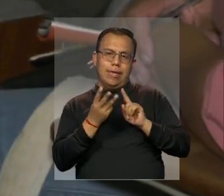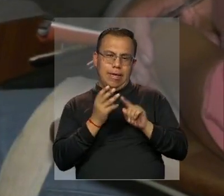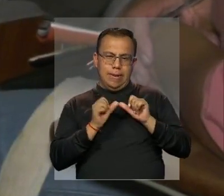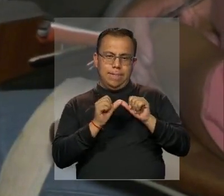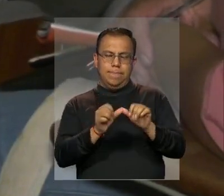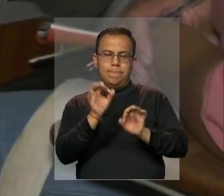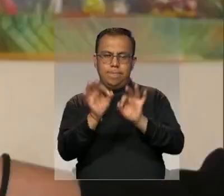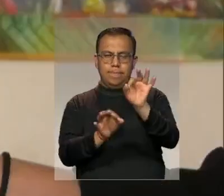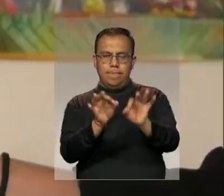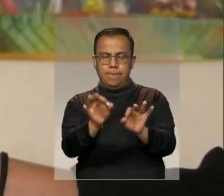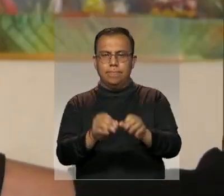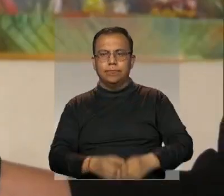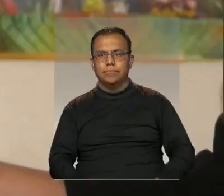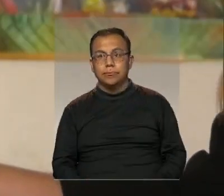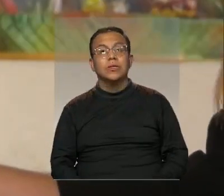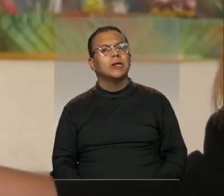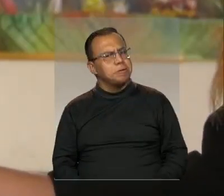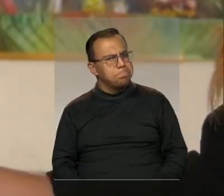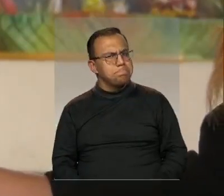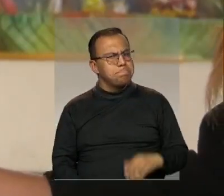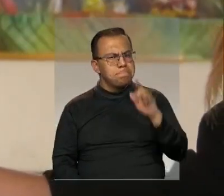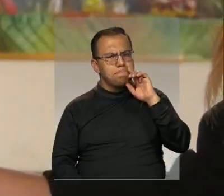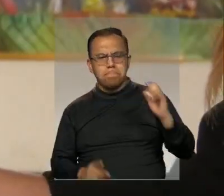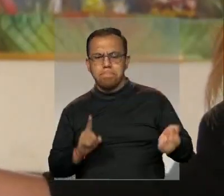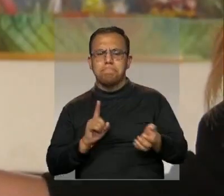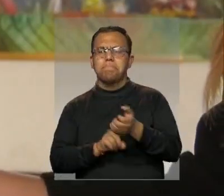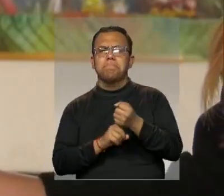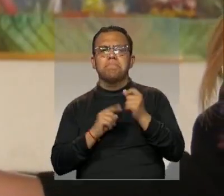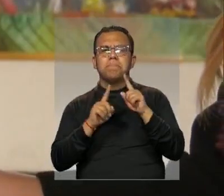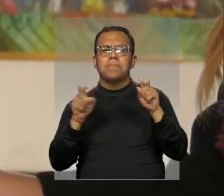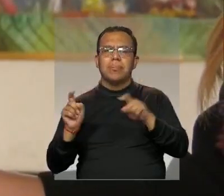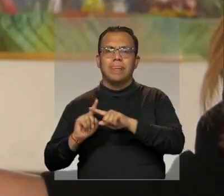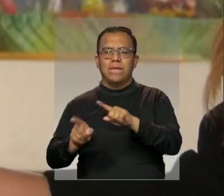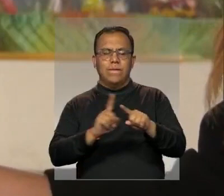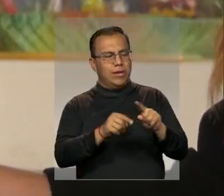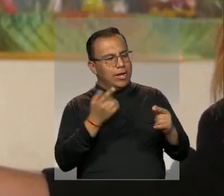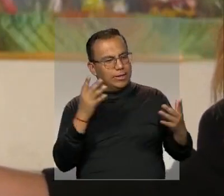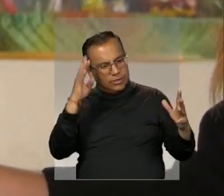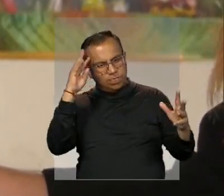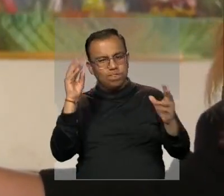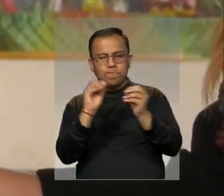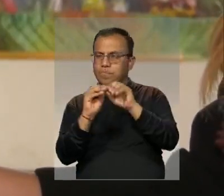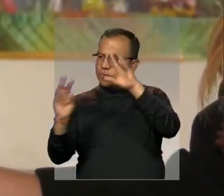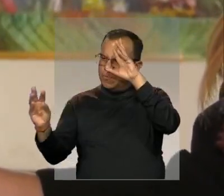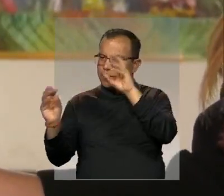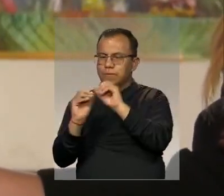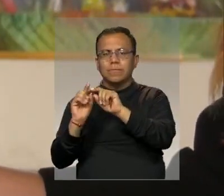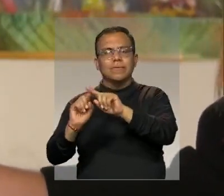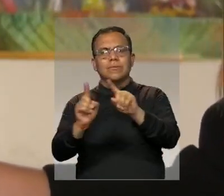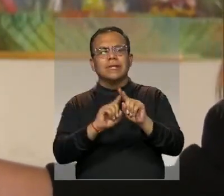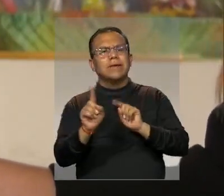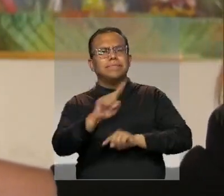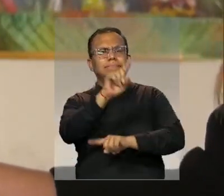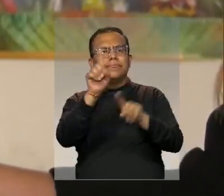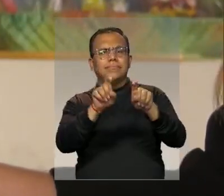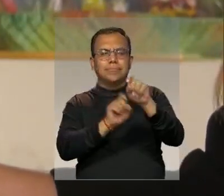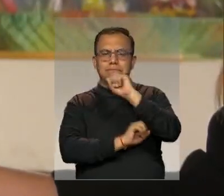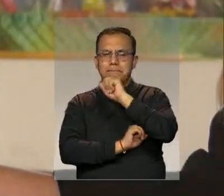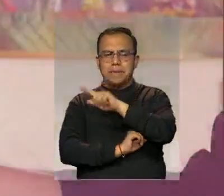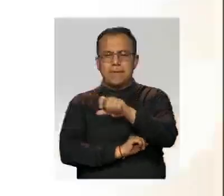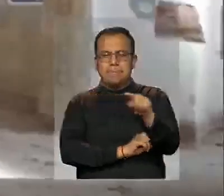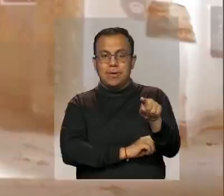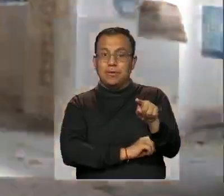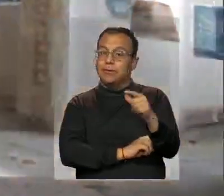sostenibilidad. Creo que estamos logrando llegar a distintos acuerdos, a hacernos distintas preguntas y a